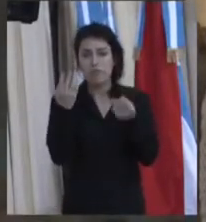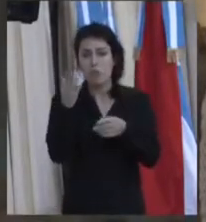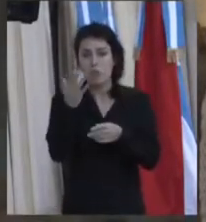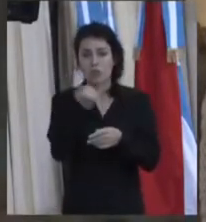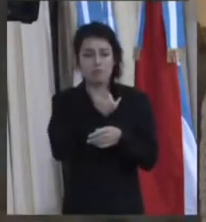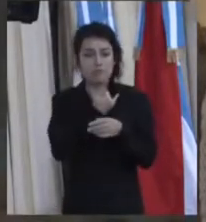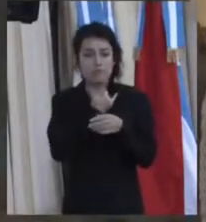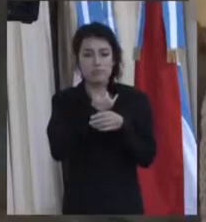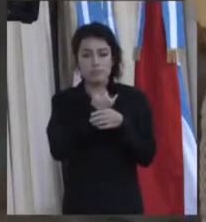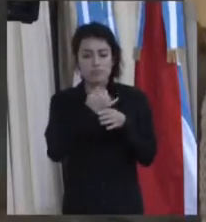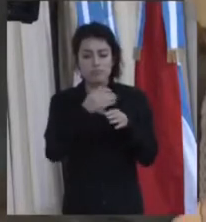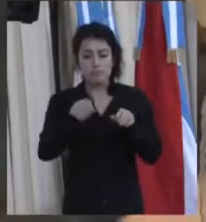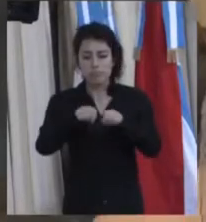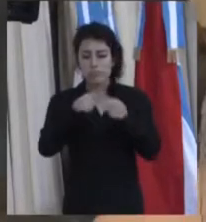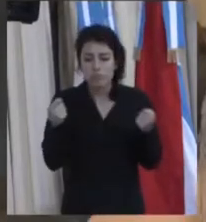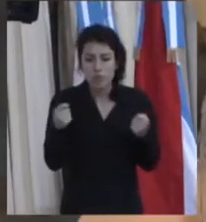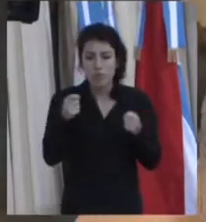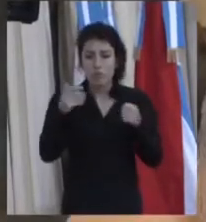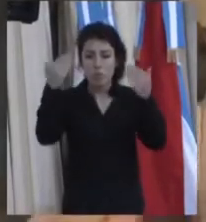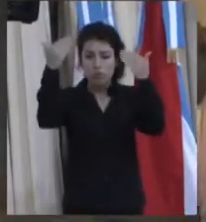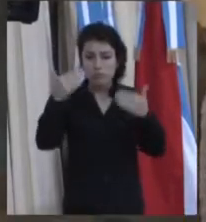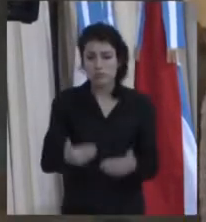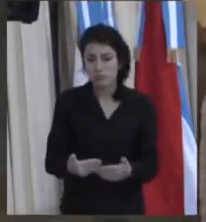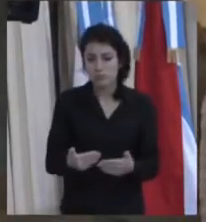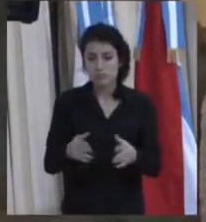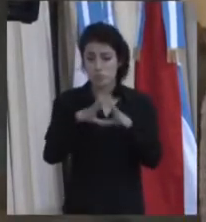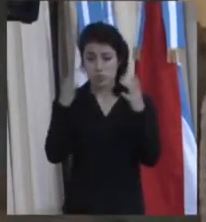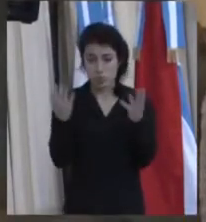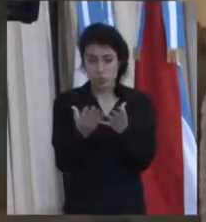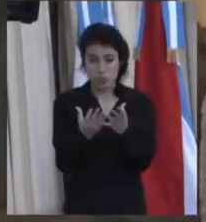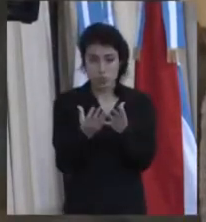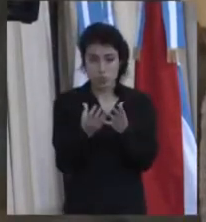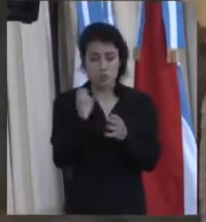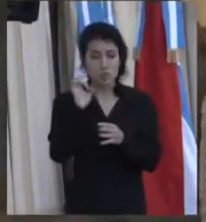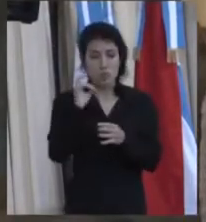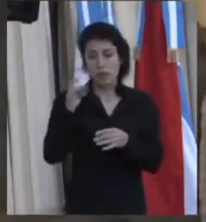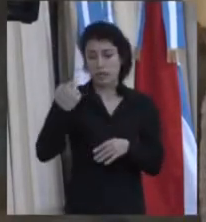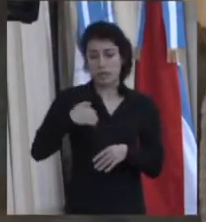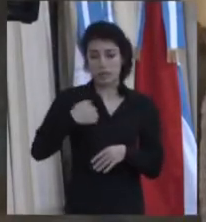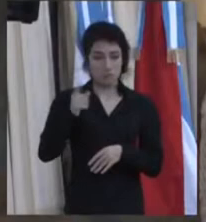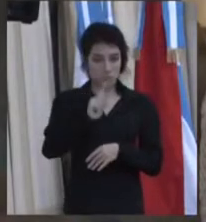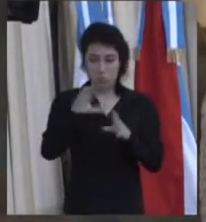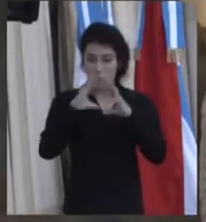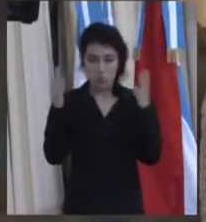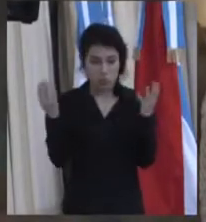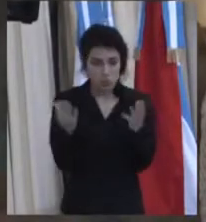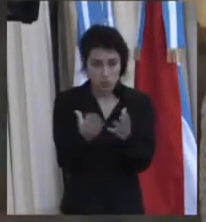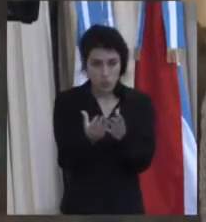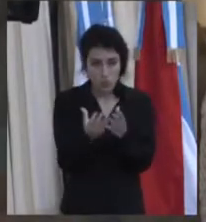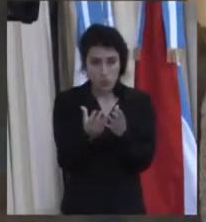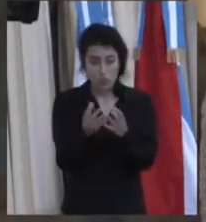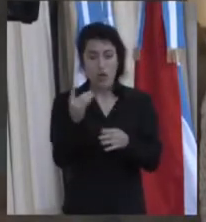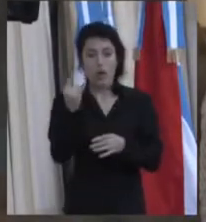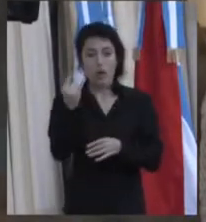nuevas rupturas, a nuevos muros en el contexto global. No solamente estoy tratando de pensar en Argentina, sino en la inserción